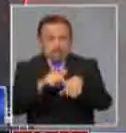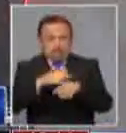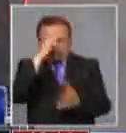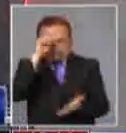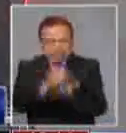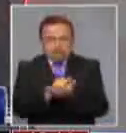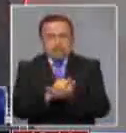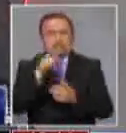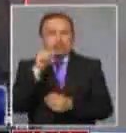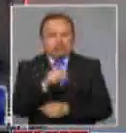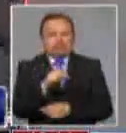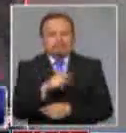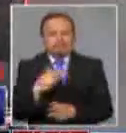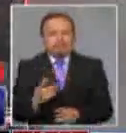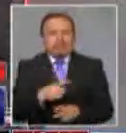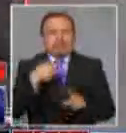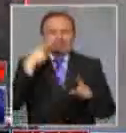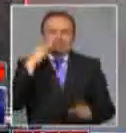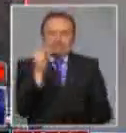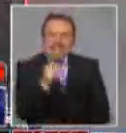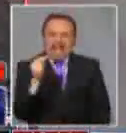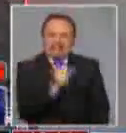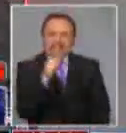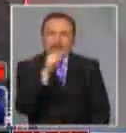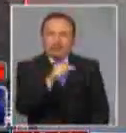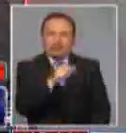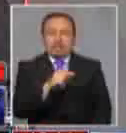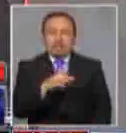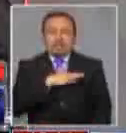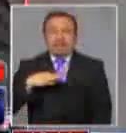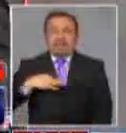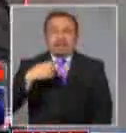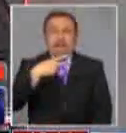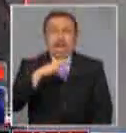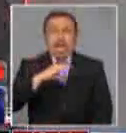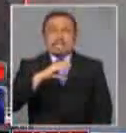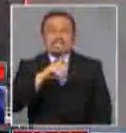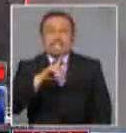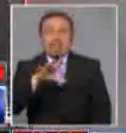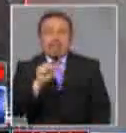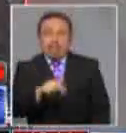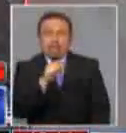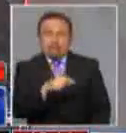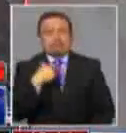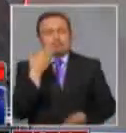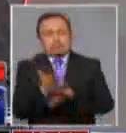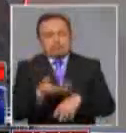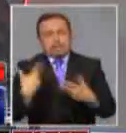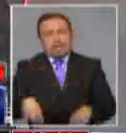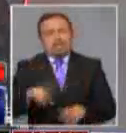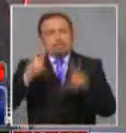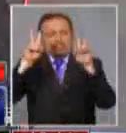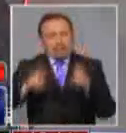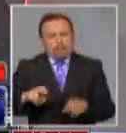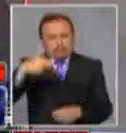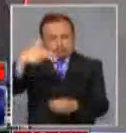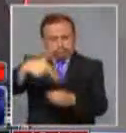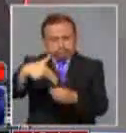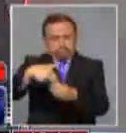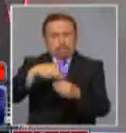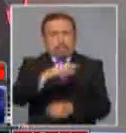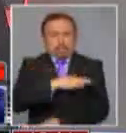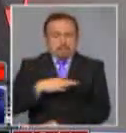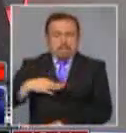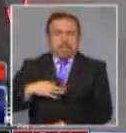ser ver con esta negativa por parte de Hacienda de podernos recibir le hemos planteado el tema de los combustibles al ministro de transporte